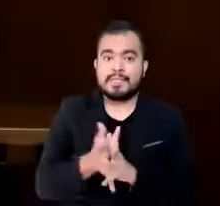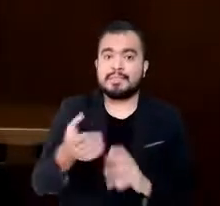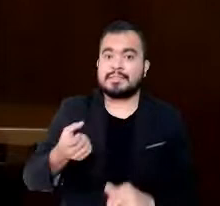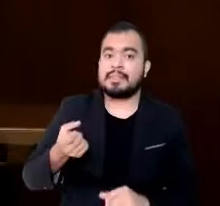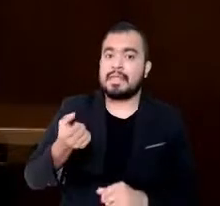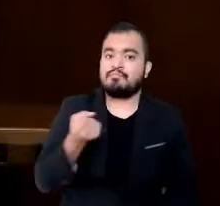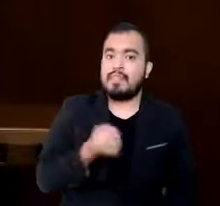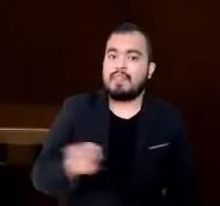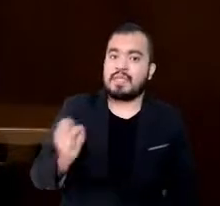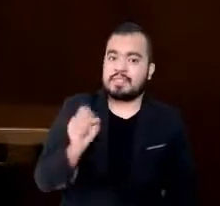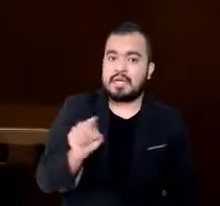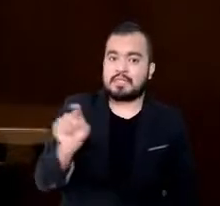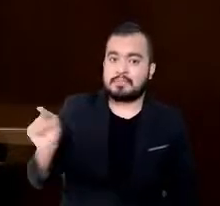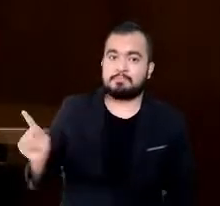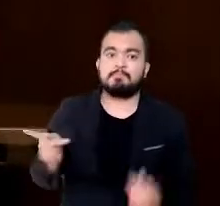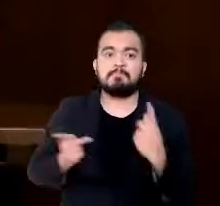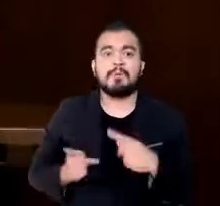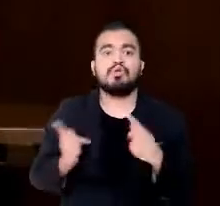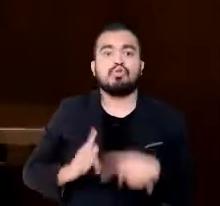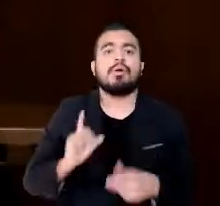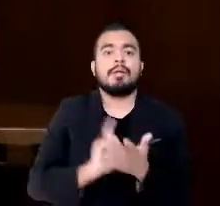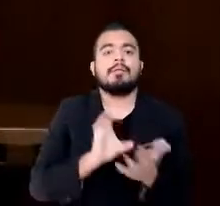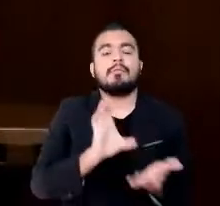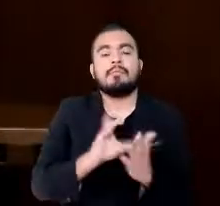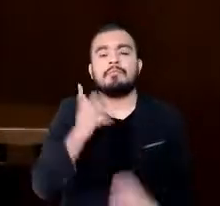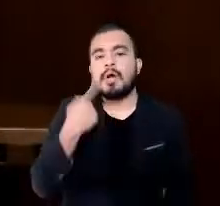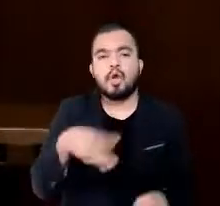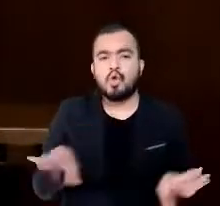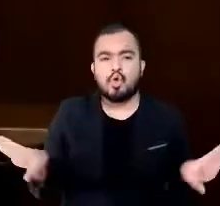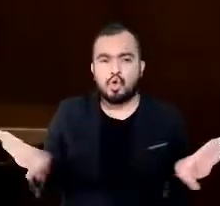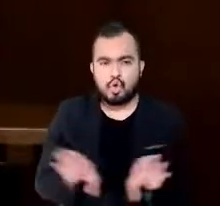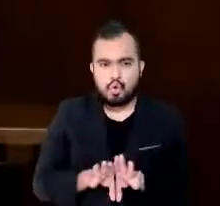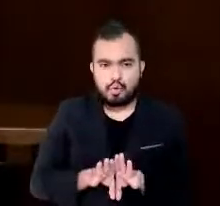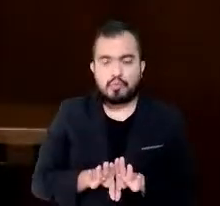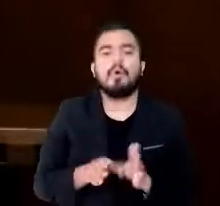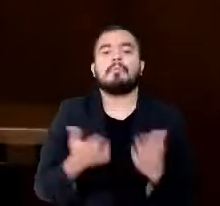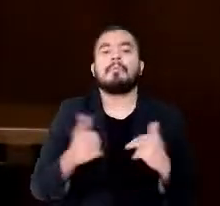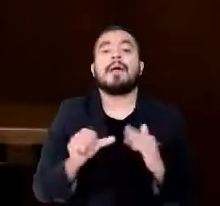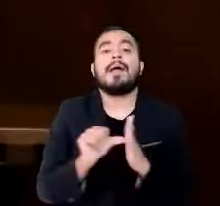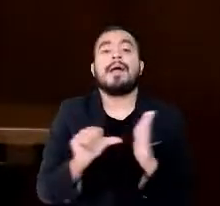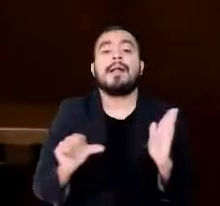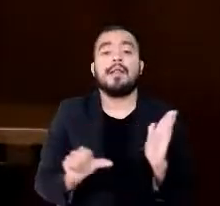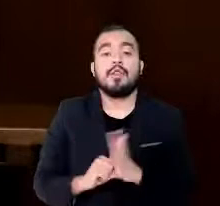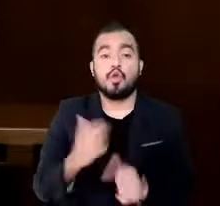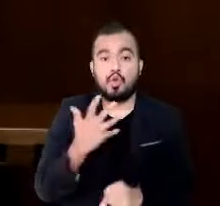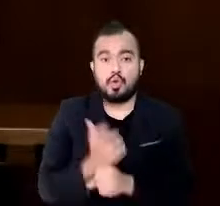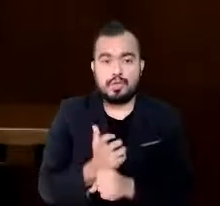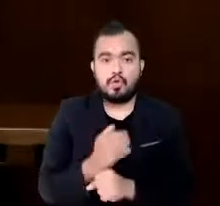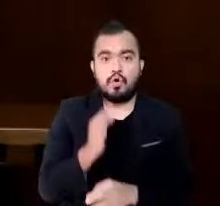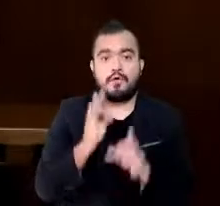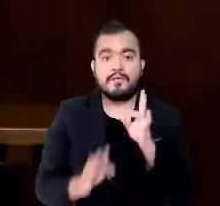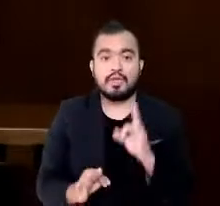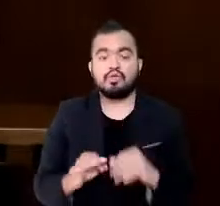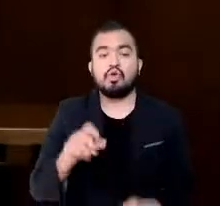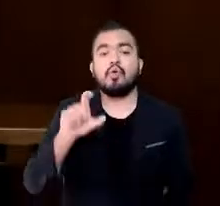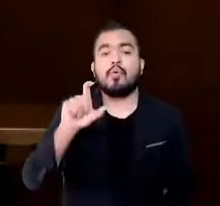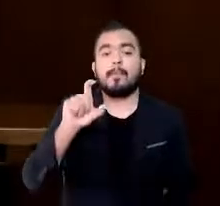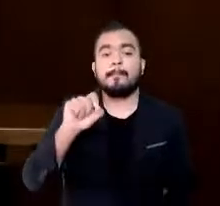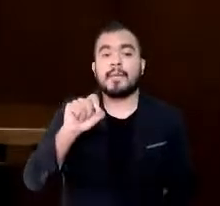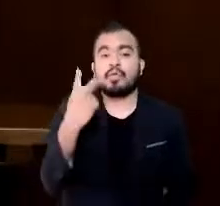las personas con discapacidad para quedar como sigue. Artículo 5. Fracción